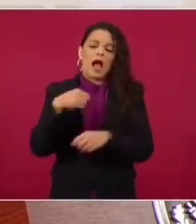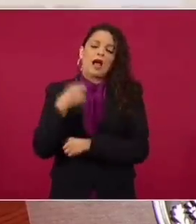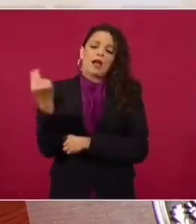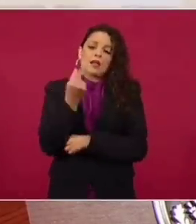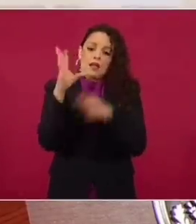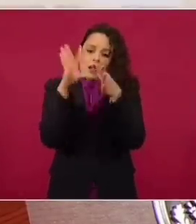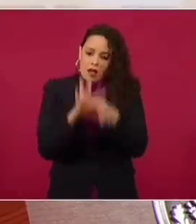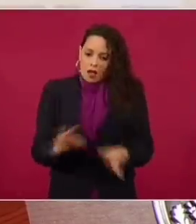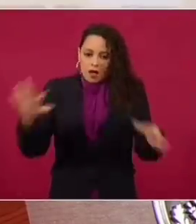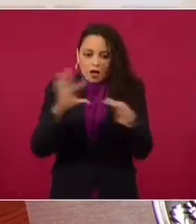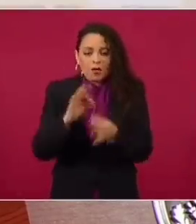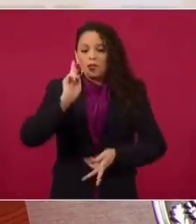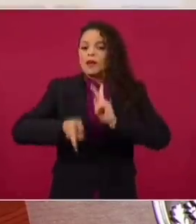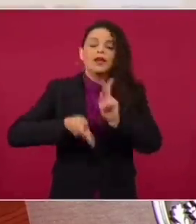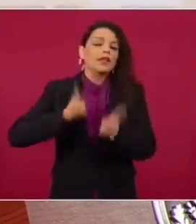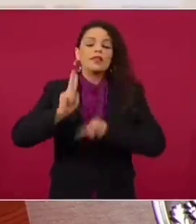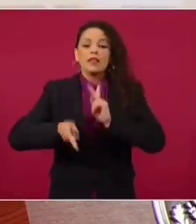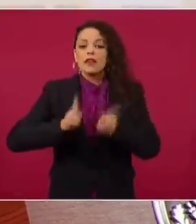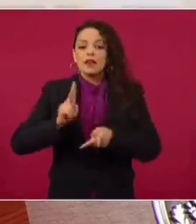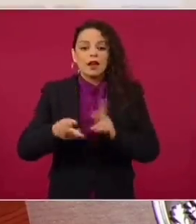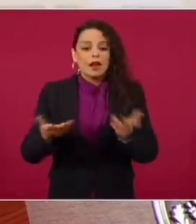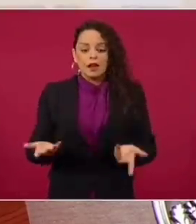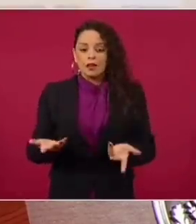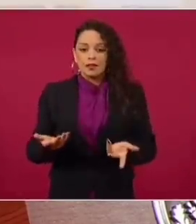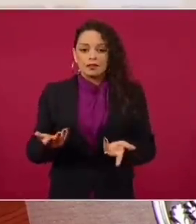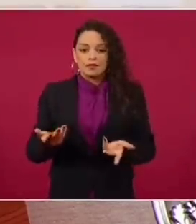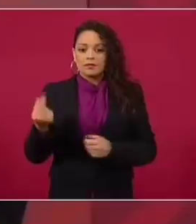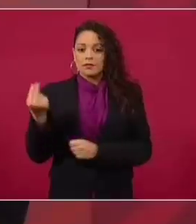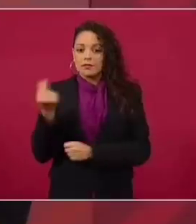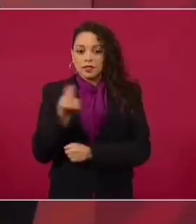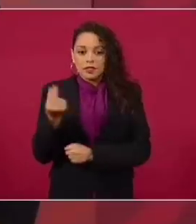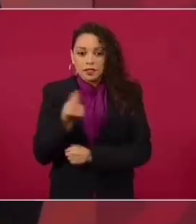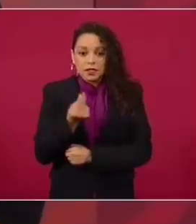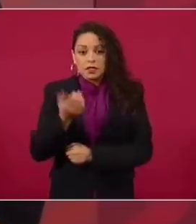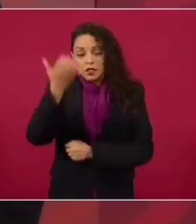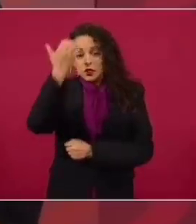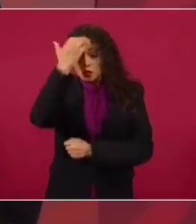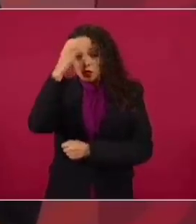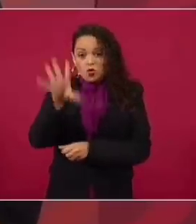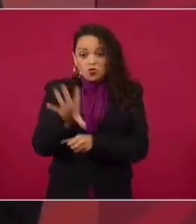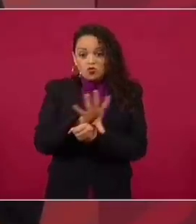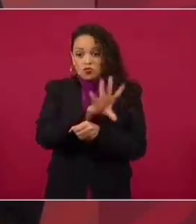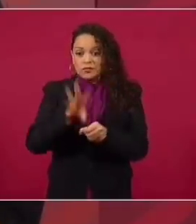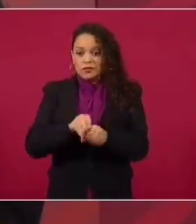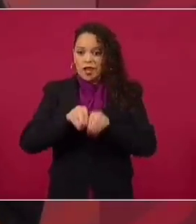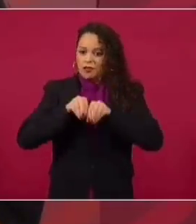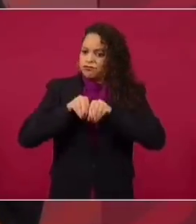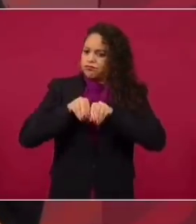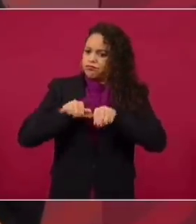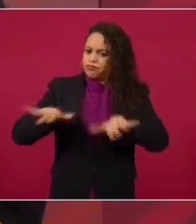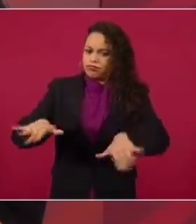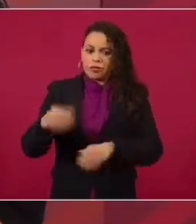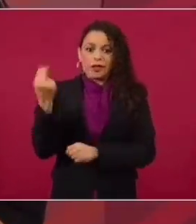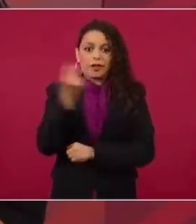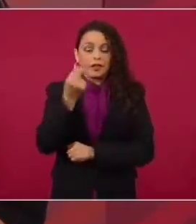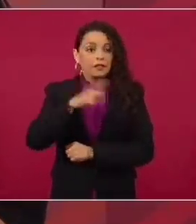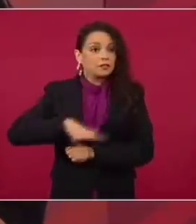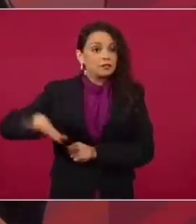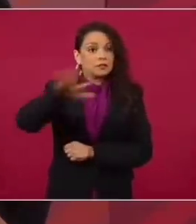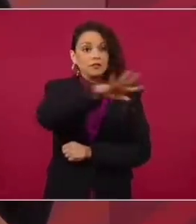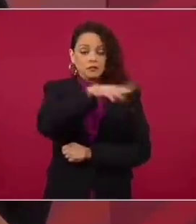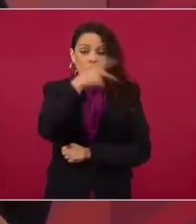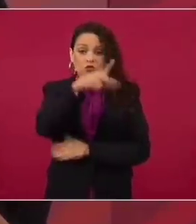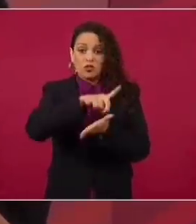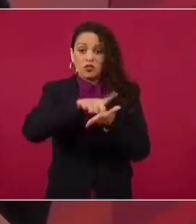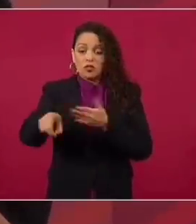sea, se tiene que socializar, que se conozca todo esto, porque hay que garantizar el derecho del pueblo a la información.